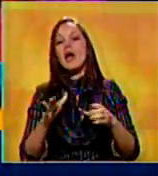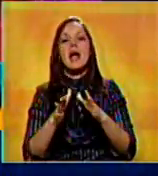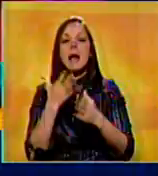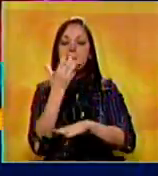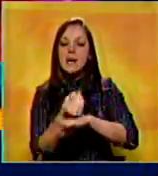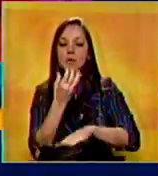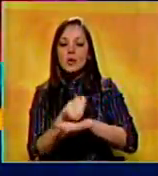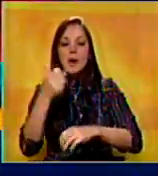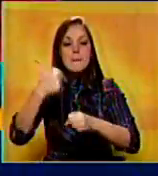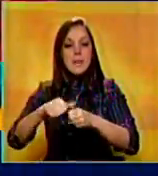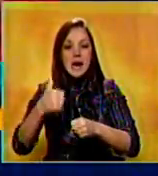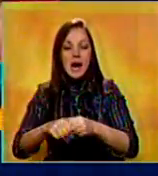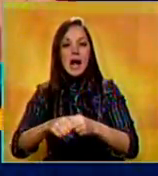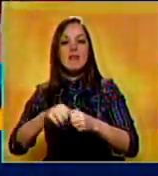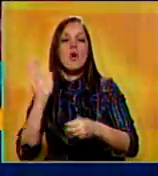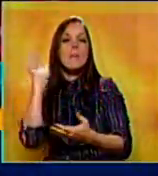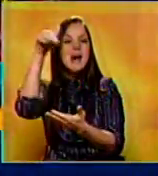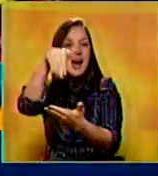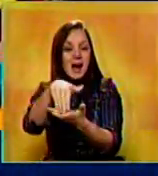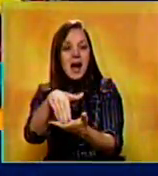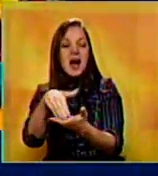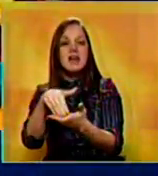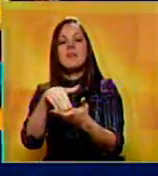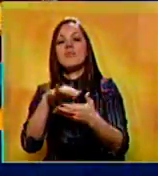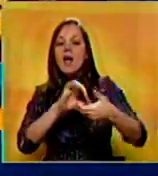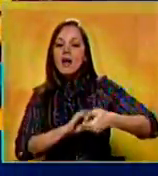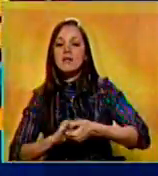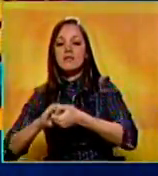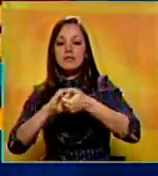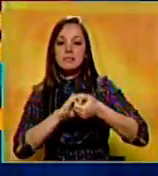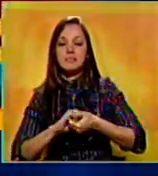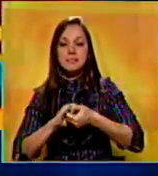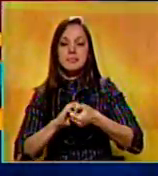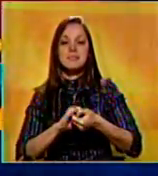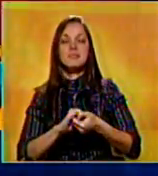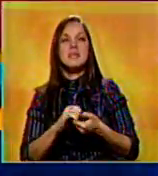Maracaibo, Maracay, Valera y